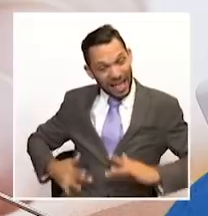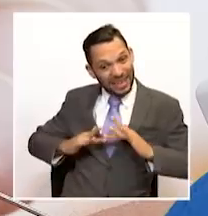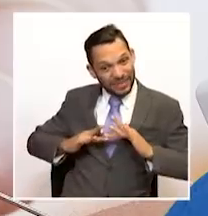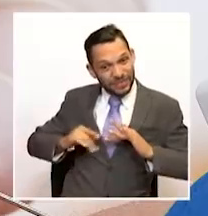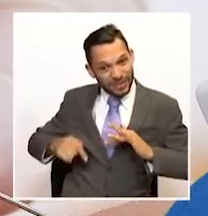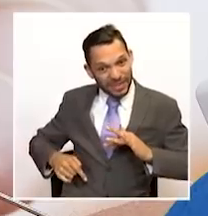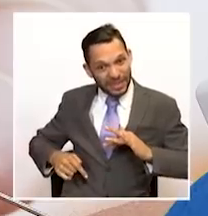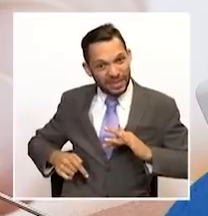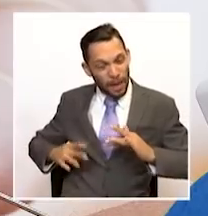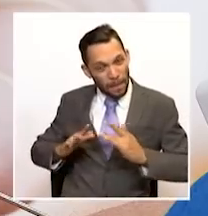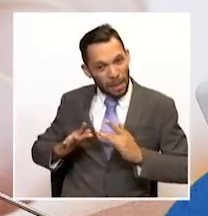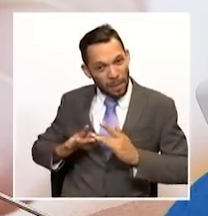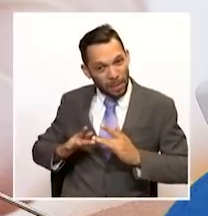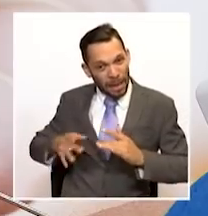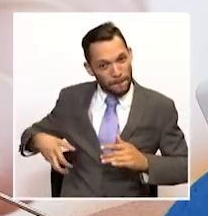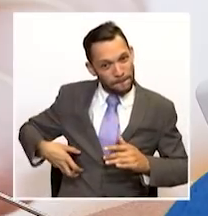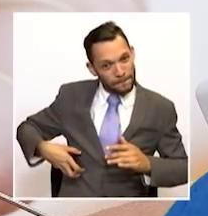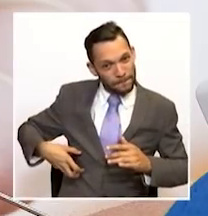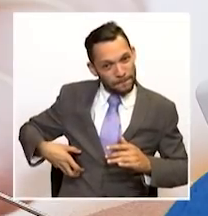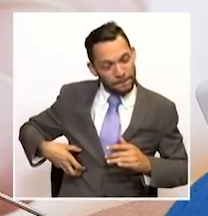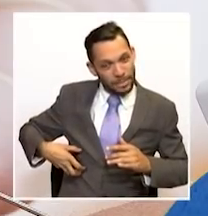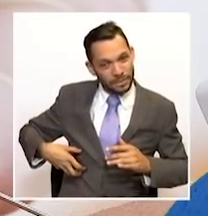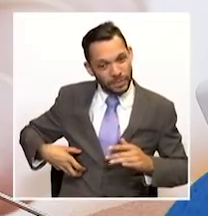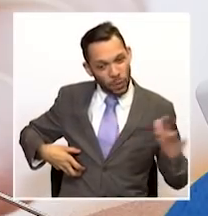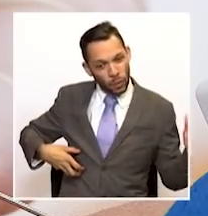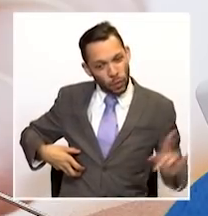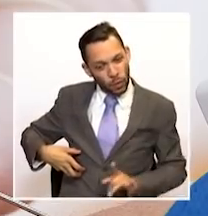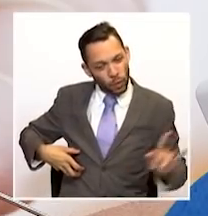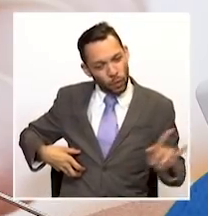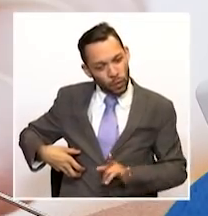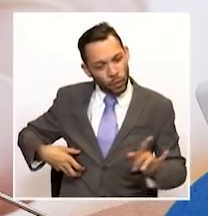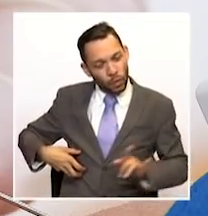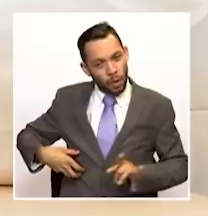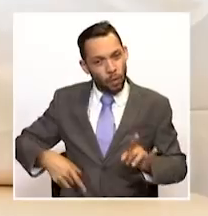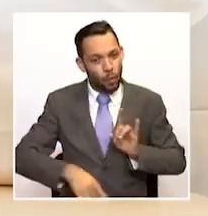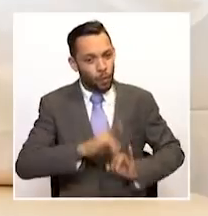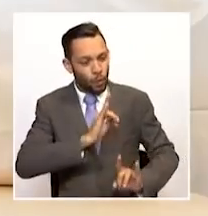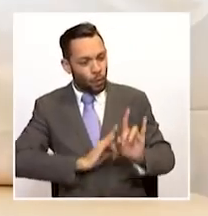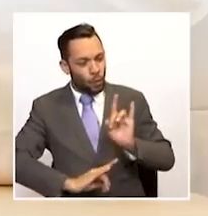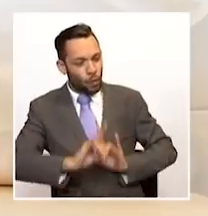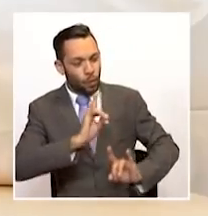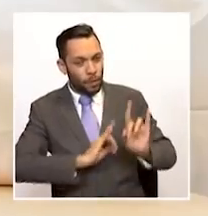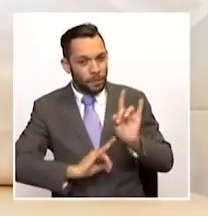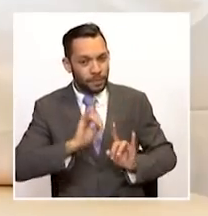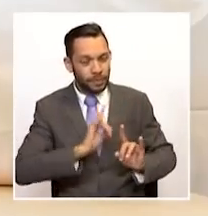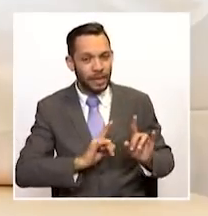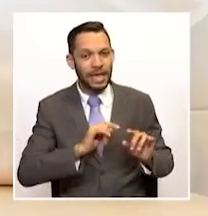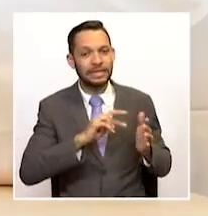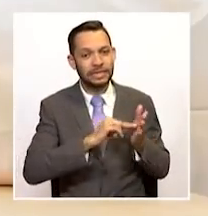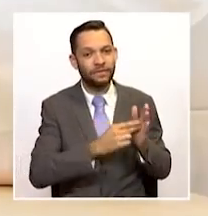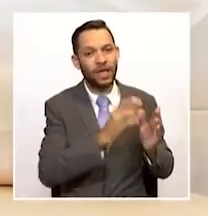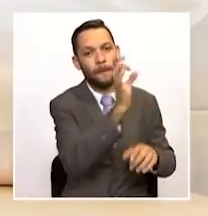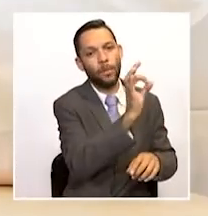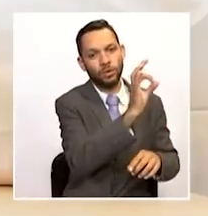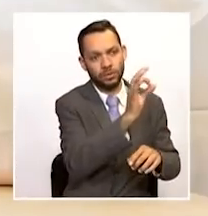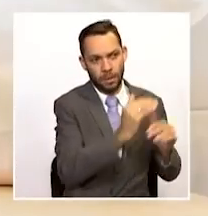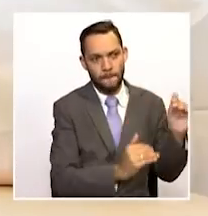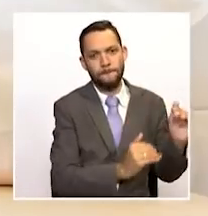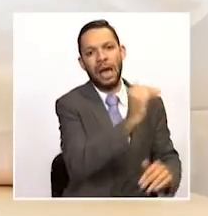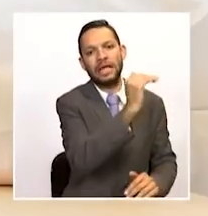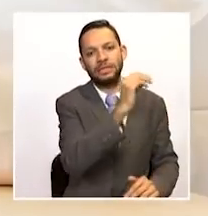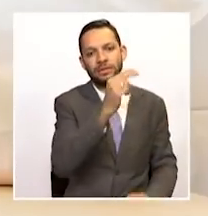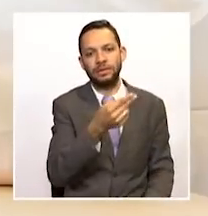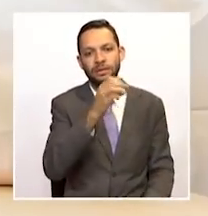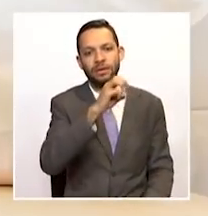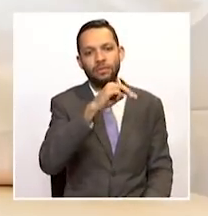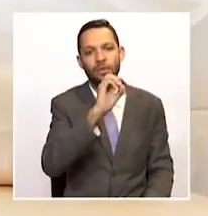esa mamá esa cantidad sólida y líquida que se reporta en porcentaje por eso se sube se eleva la hemoglobina